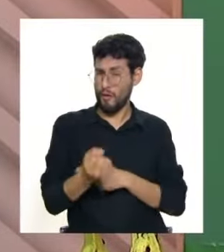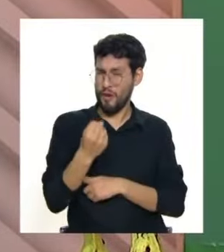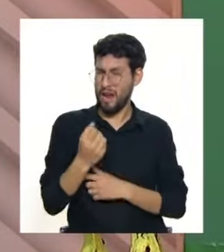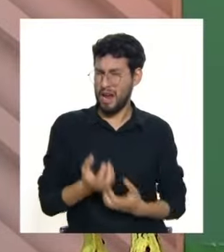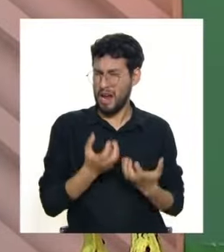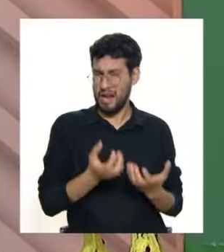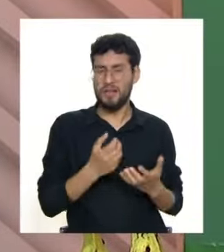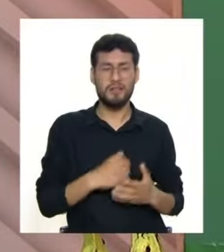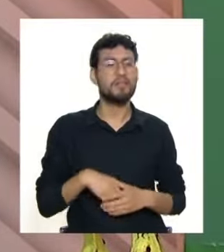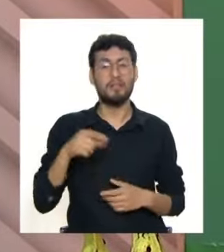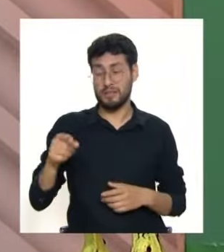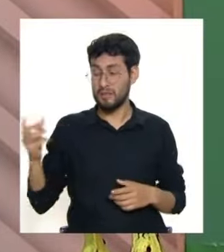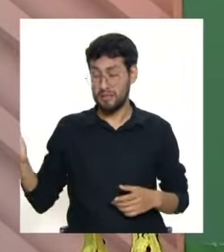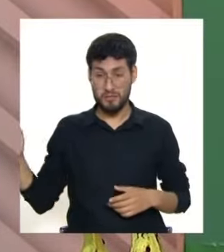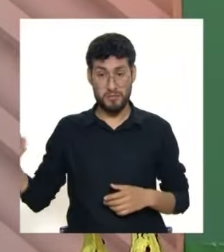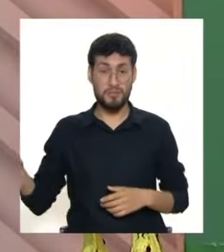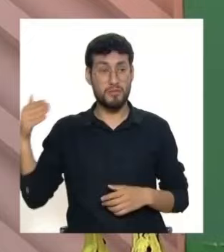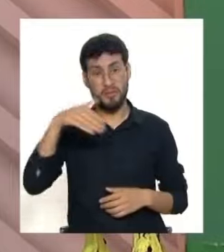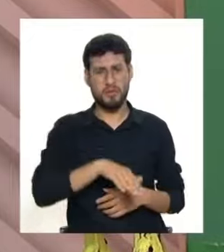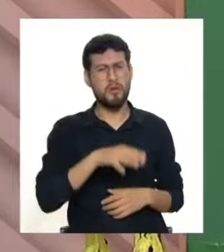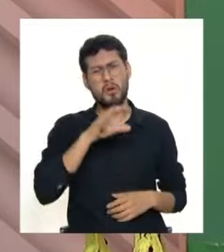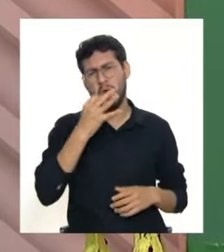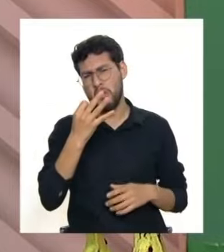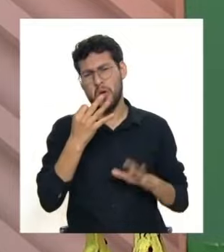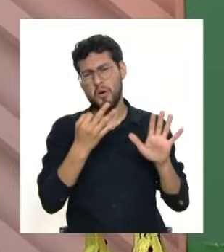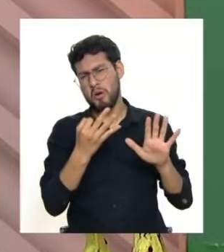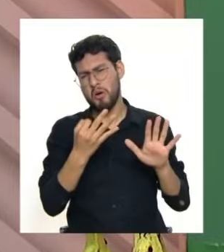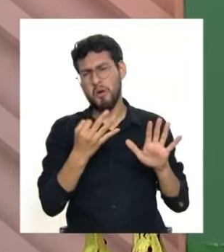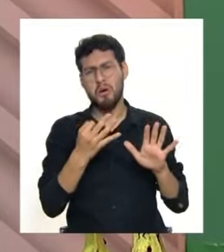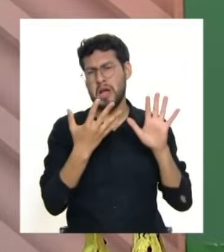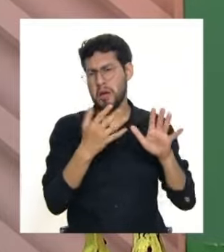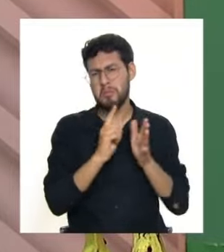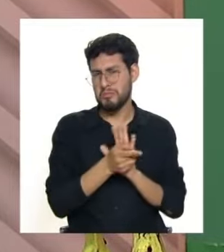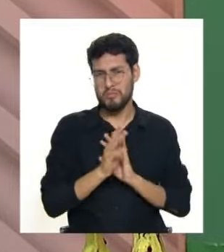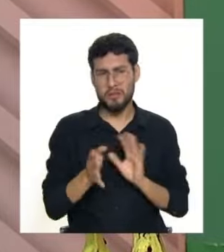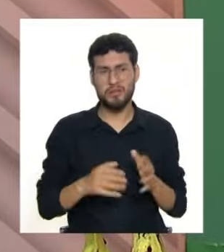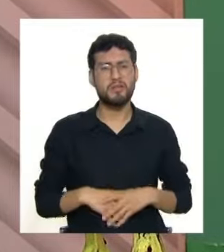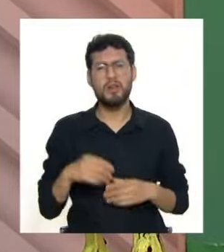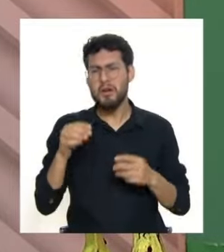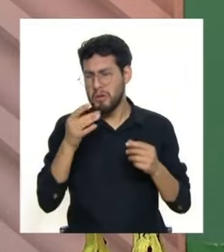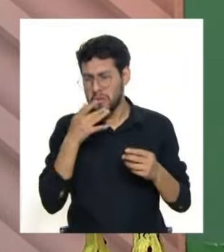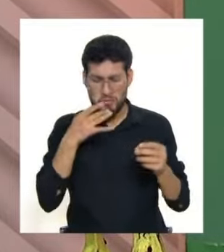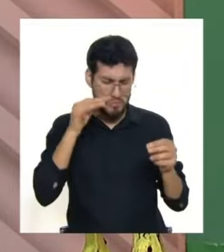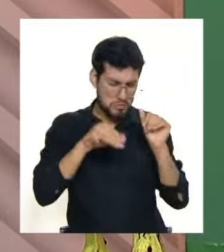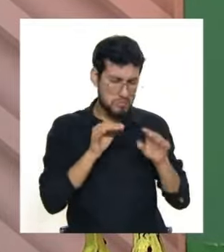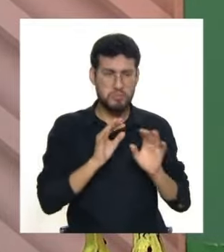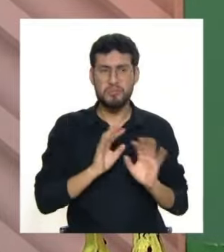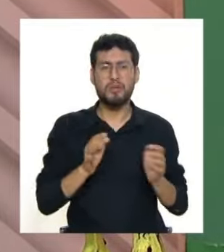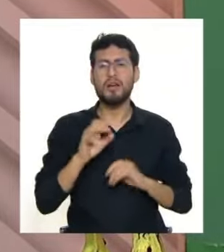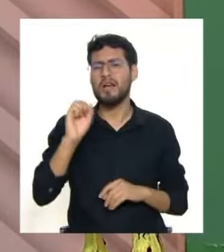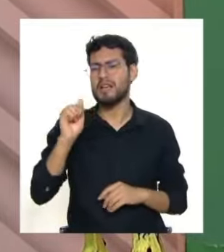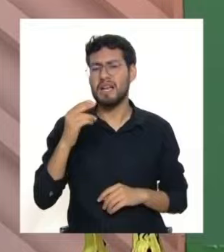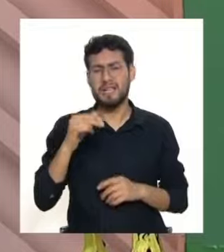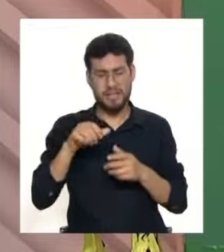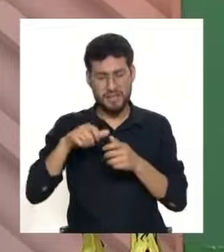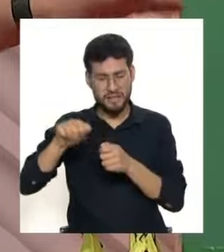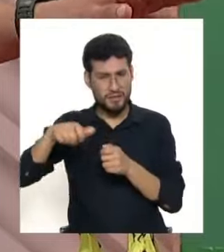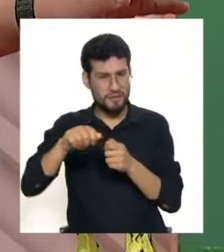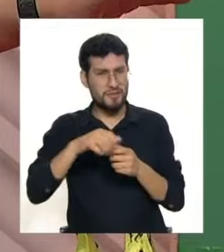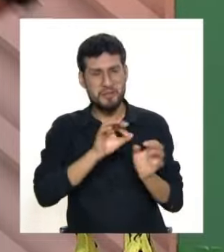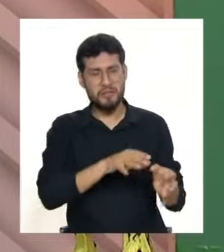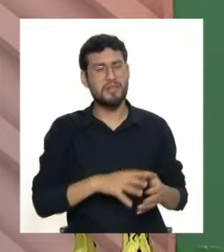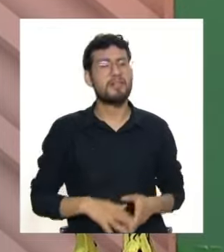agua, se le introduce más o menos unos 8 a 10 minutos. Y ya está. Le pones su sazonador y vivir su sachaculantro. Mientras